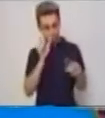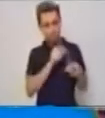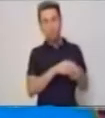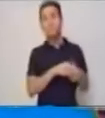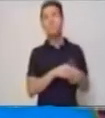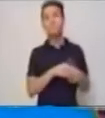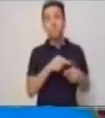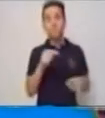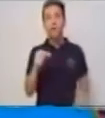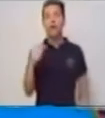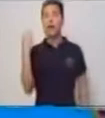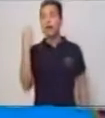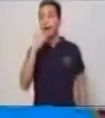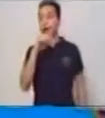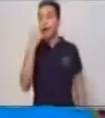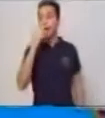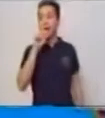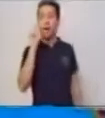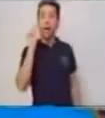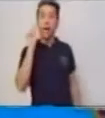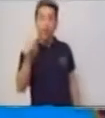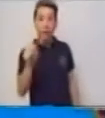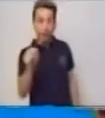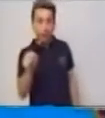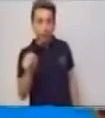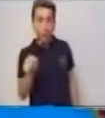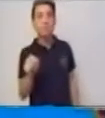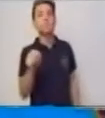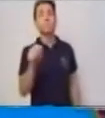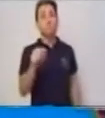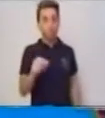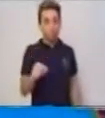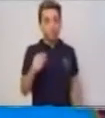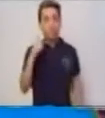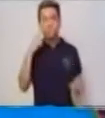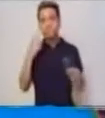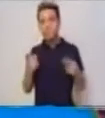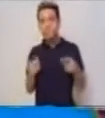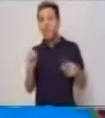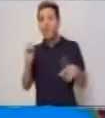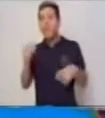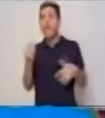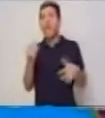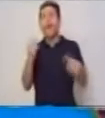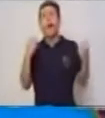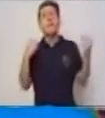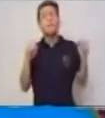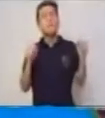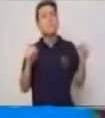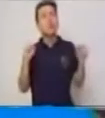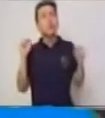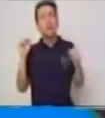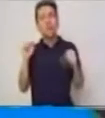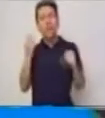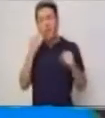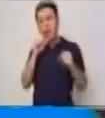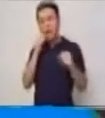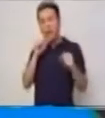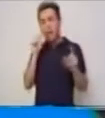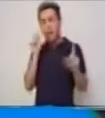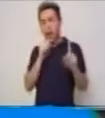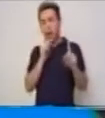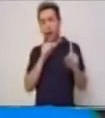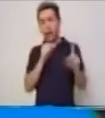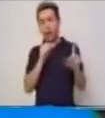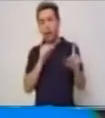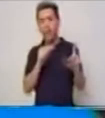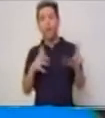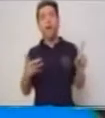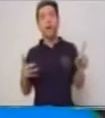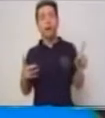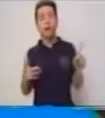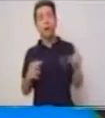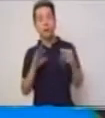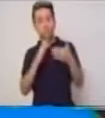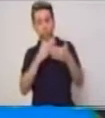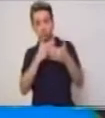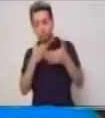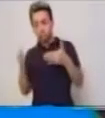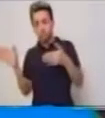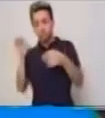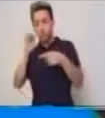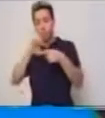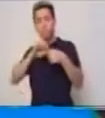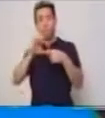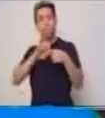Ella, ¿verdad? Y luego vamos a identificar qué es lo que hace ella, que va a ser nuestro predicado.